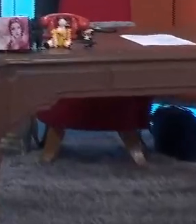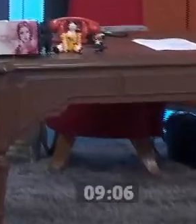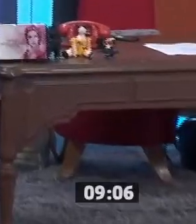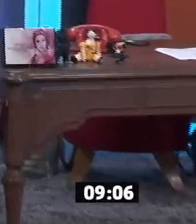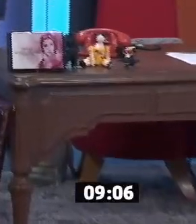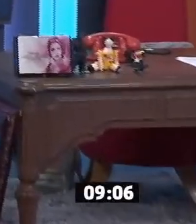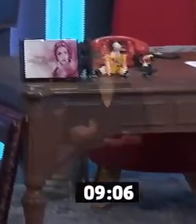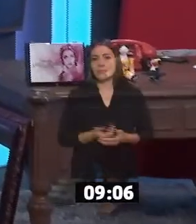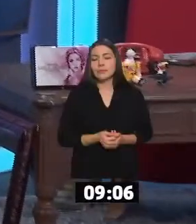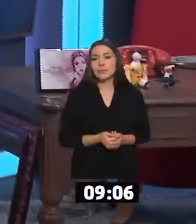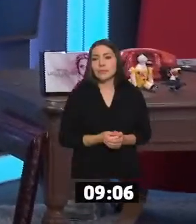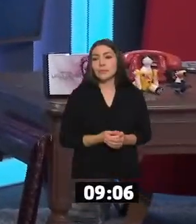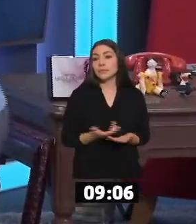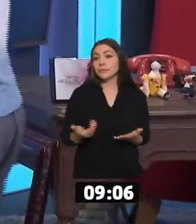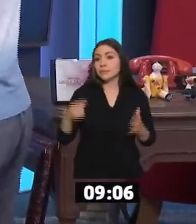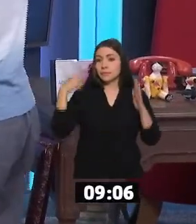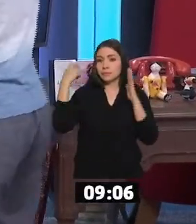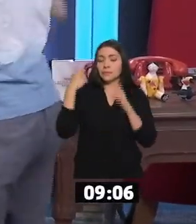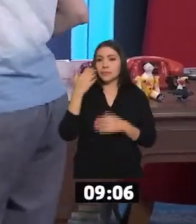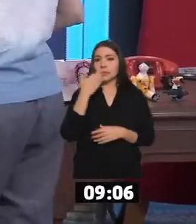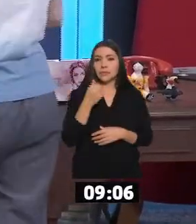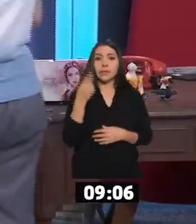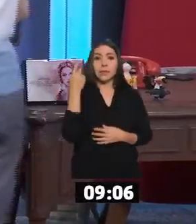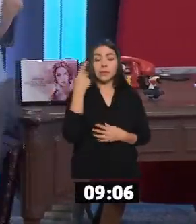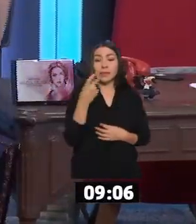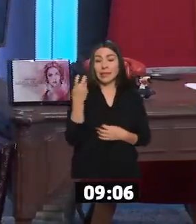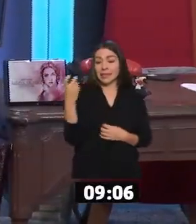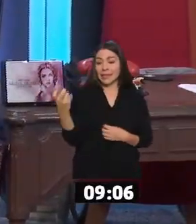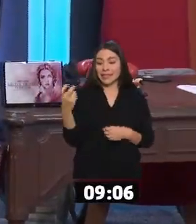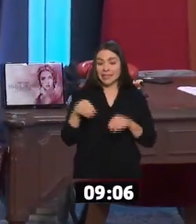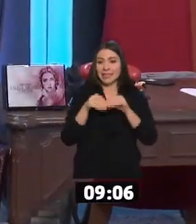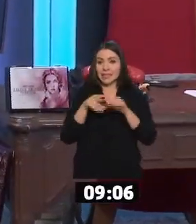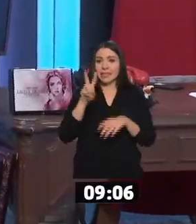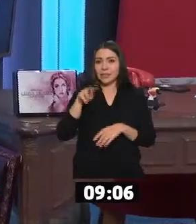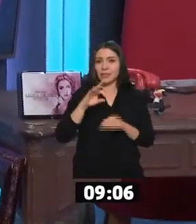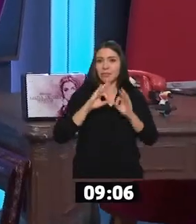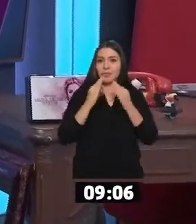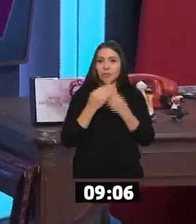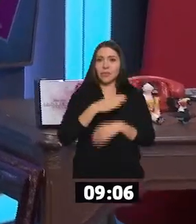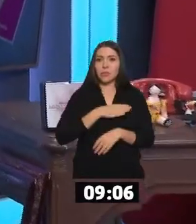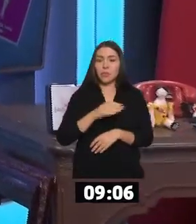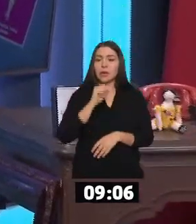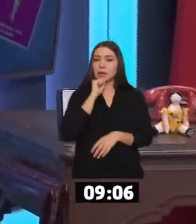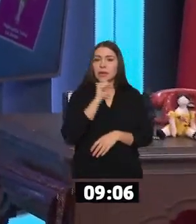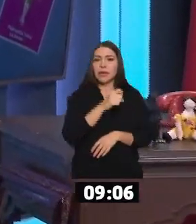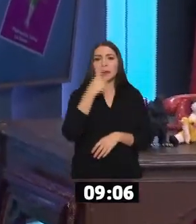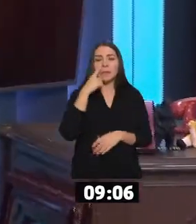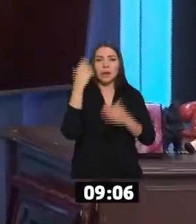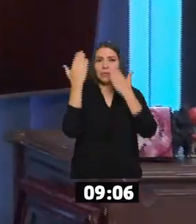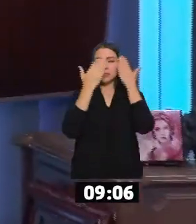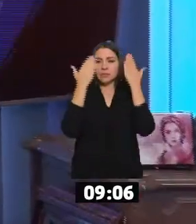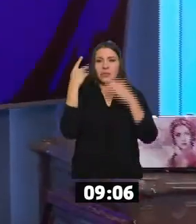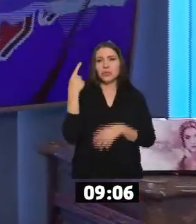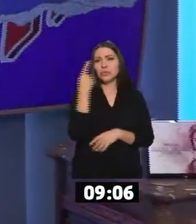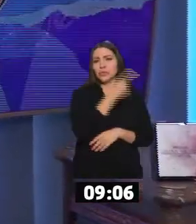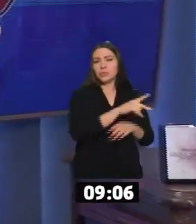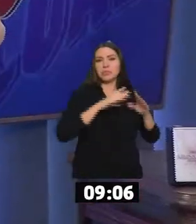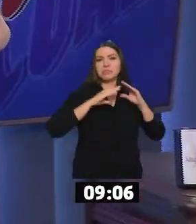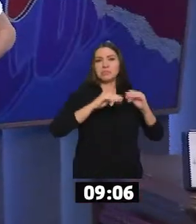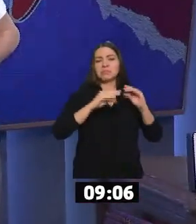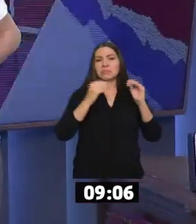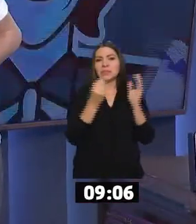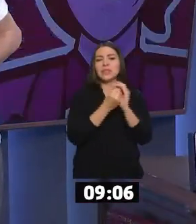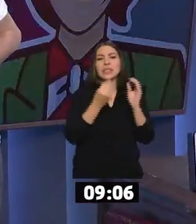No cayó el video, pero Pero es una técnica re buena para es una estudiar, técnica para estudiar, una técnica china. Muy Yo rara. la verdad, señora, tengo que decirlo,